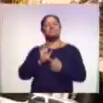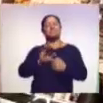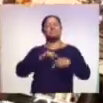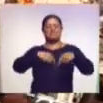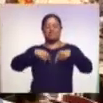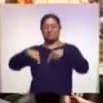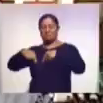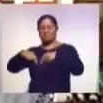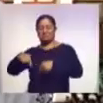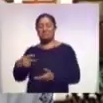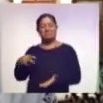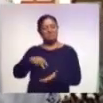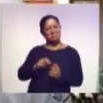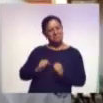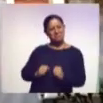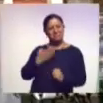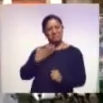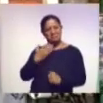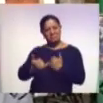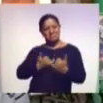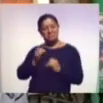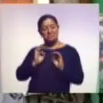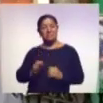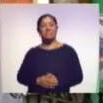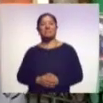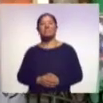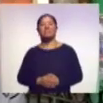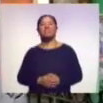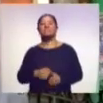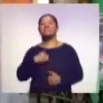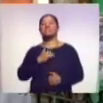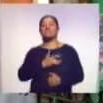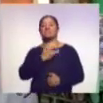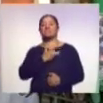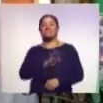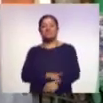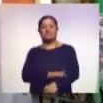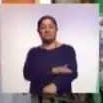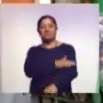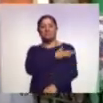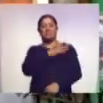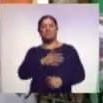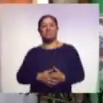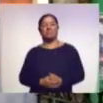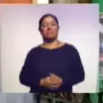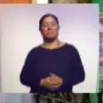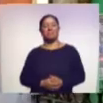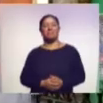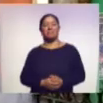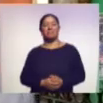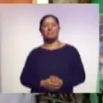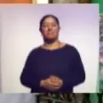han tenido presencia. Pues se siente emoción, se siente una sensación